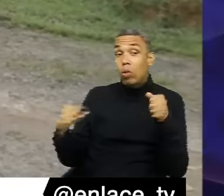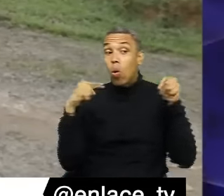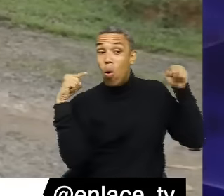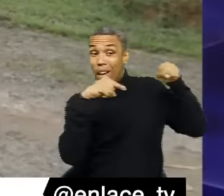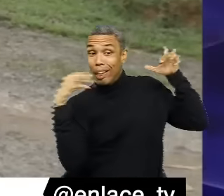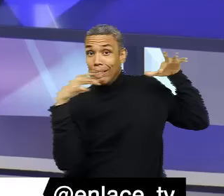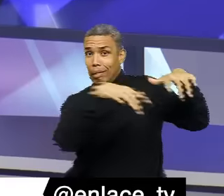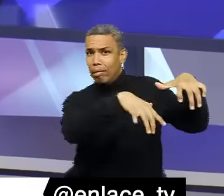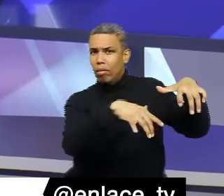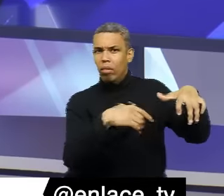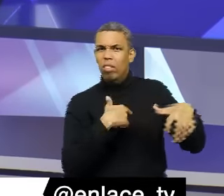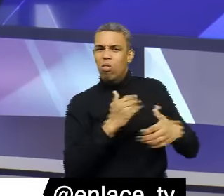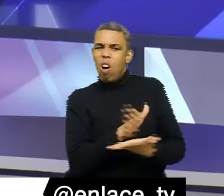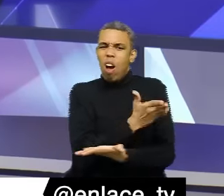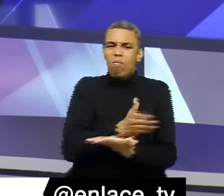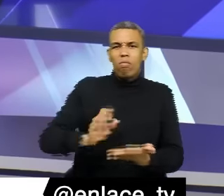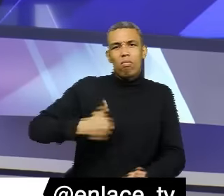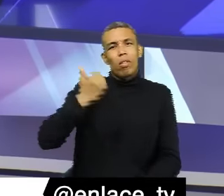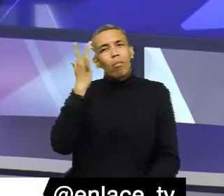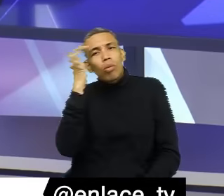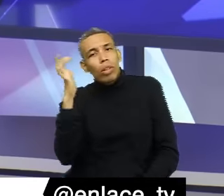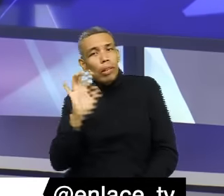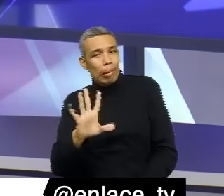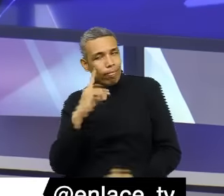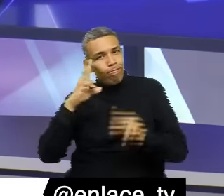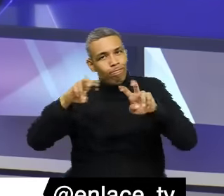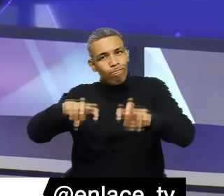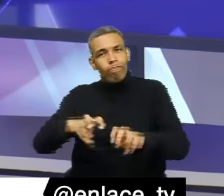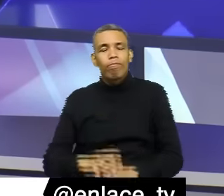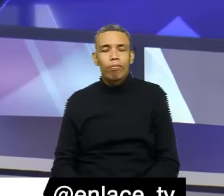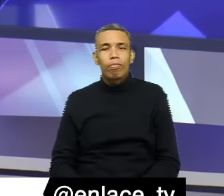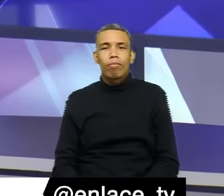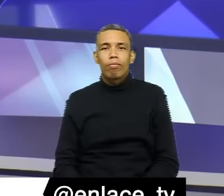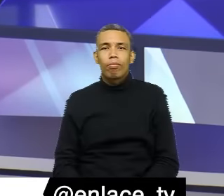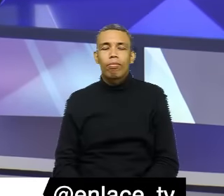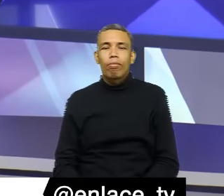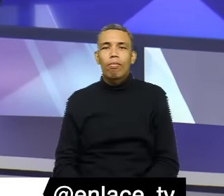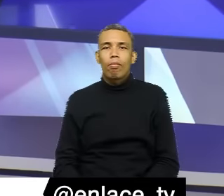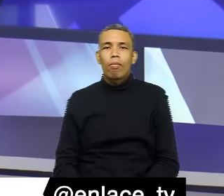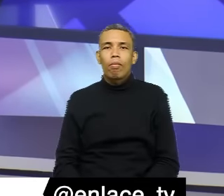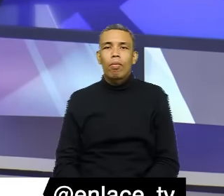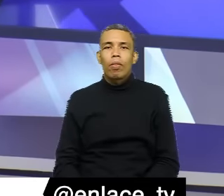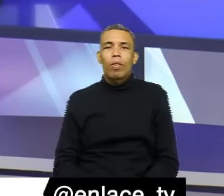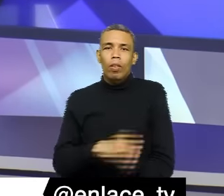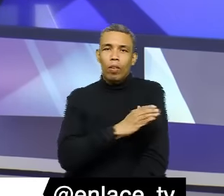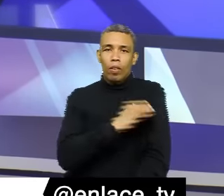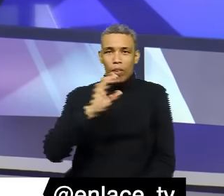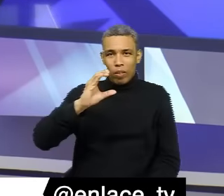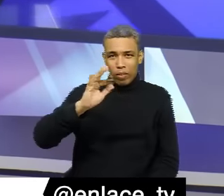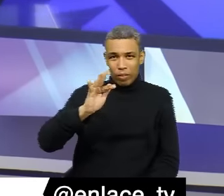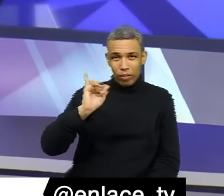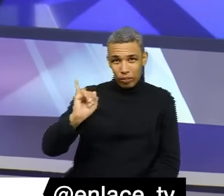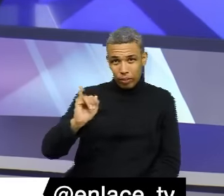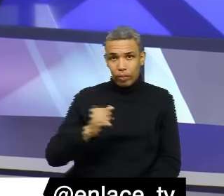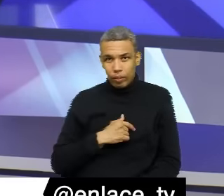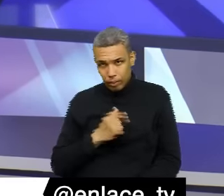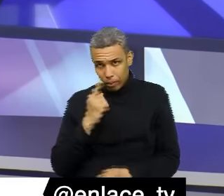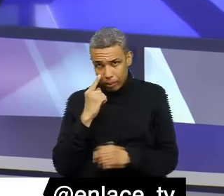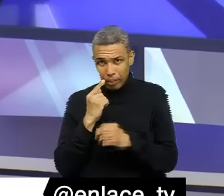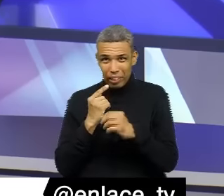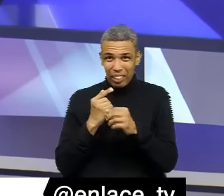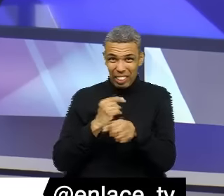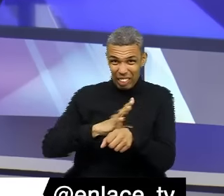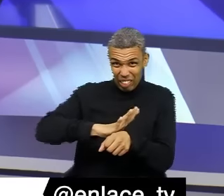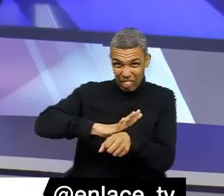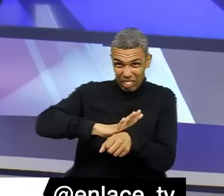zona. La Policía Nacional y el Cuerpo Técnico de Investigación de la Fiscalía capturaron a 10 miembros de la banda delincuencial Los